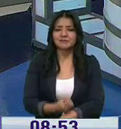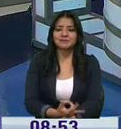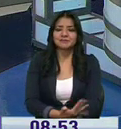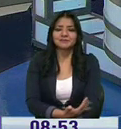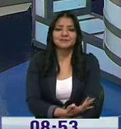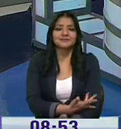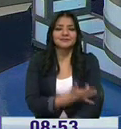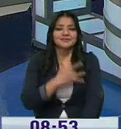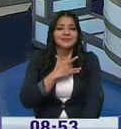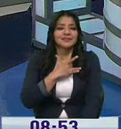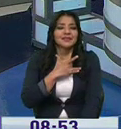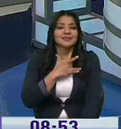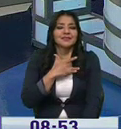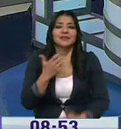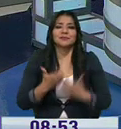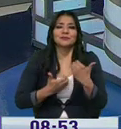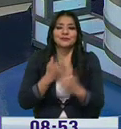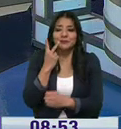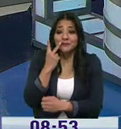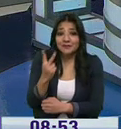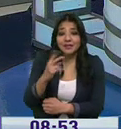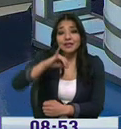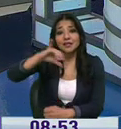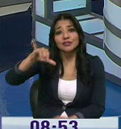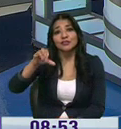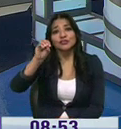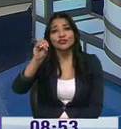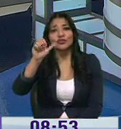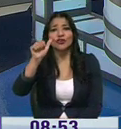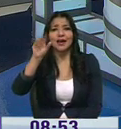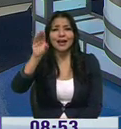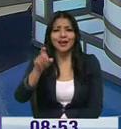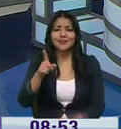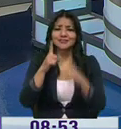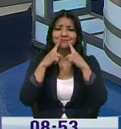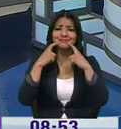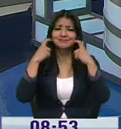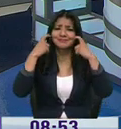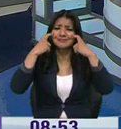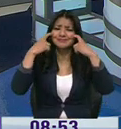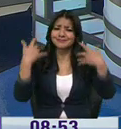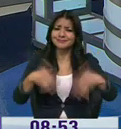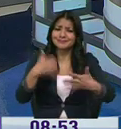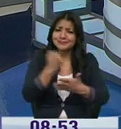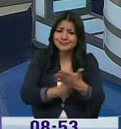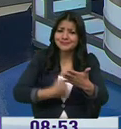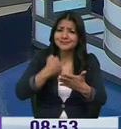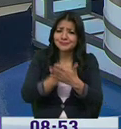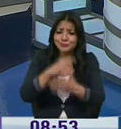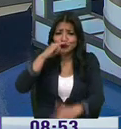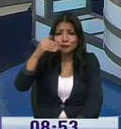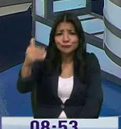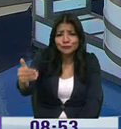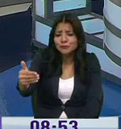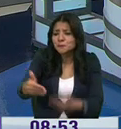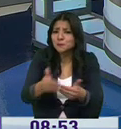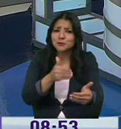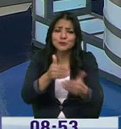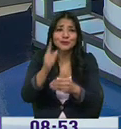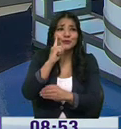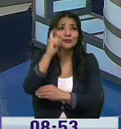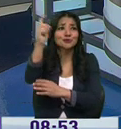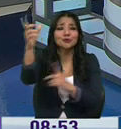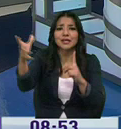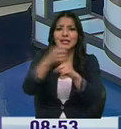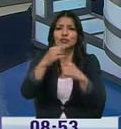causa mucha emotividad verle a Joao con esa sonrisa, ¿no? Que tiene tantas esperanzas, tiene tantos sueños, así que eso me